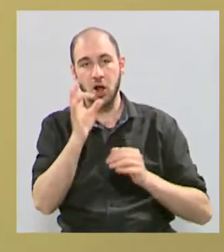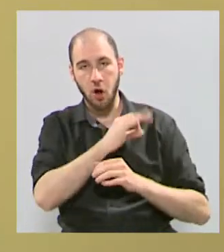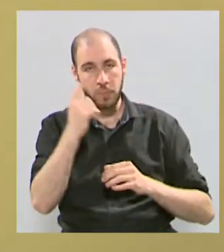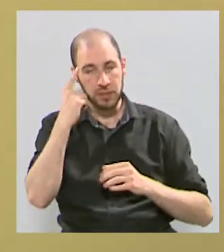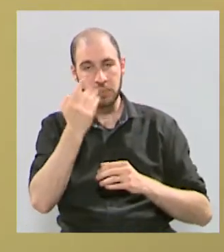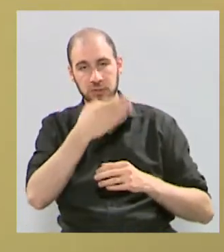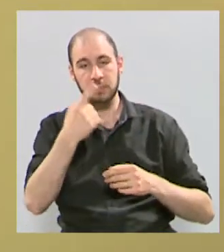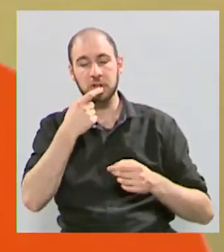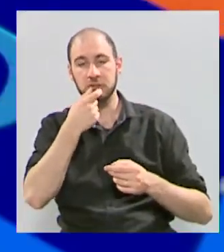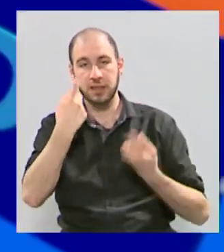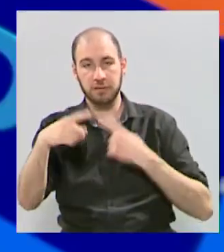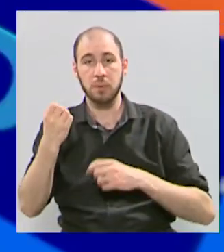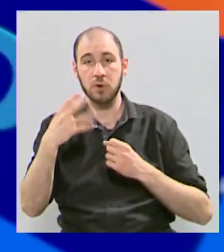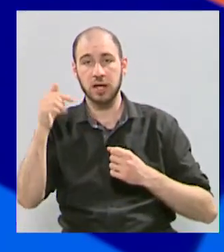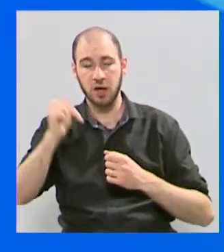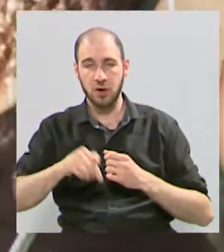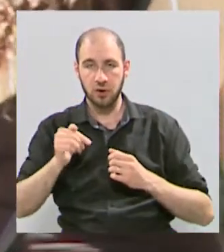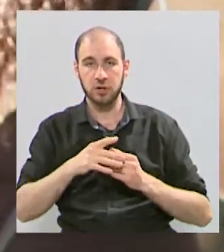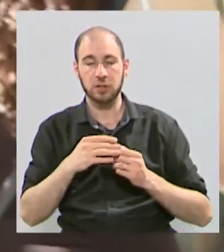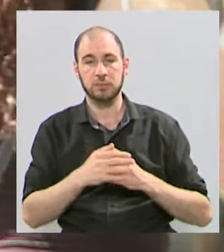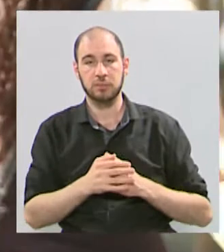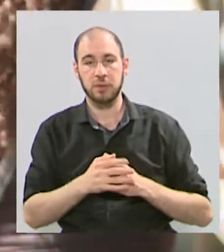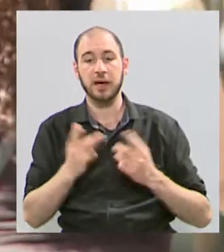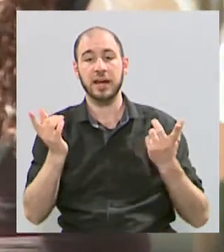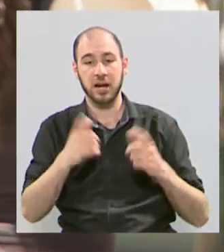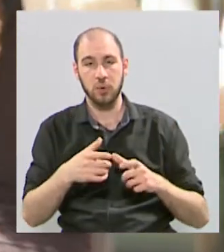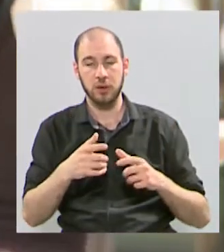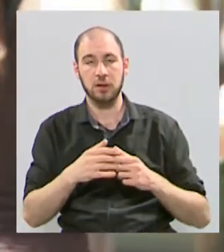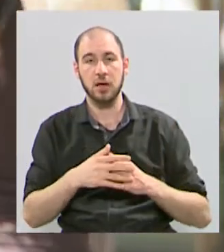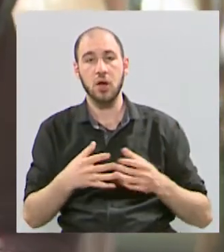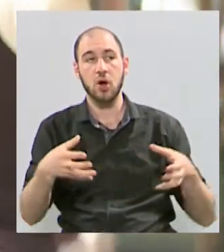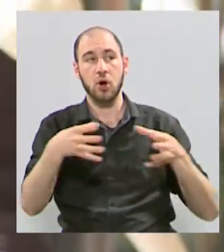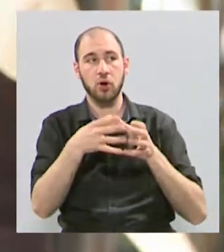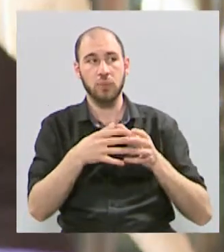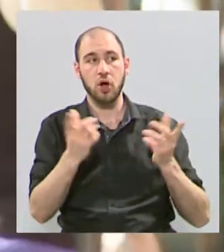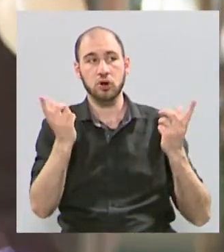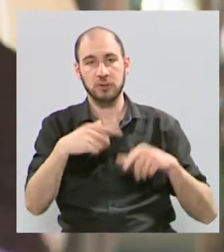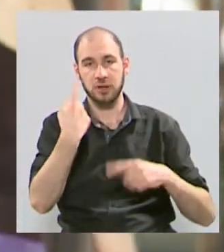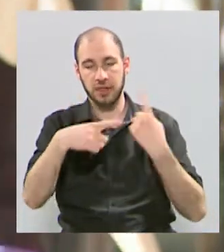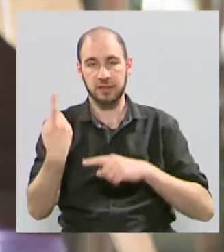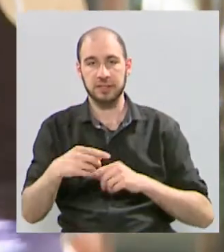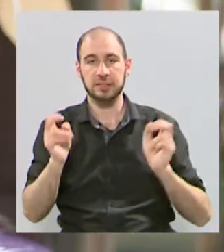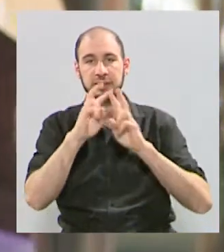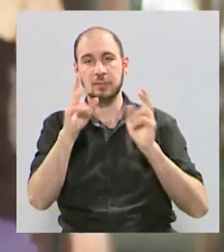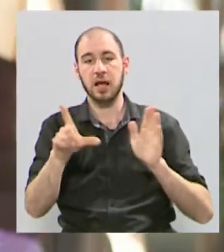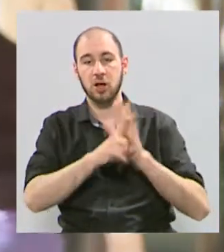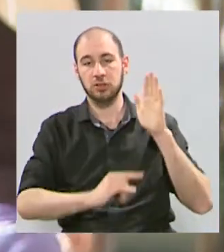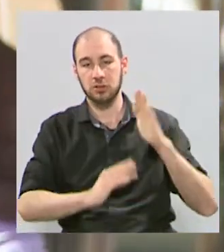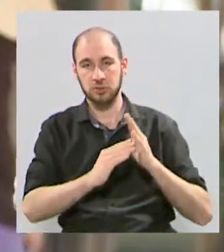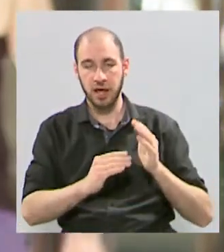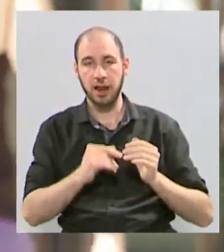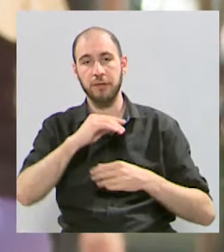diferentes mendocinos porque hoy se realizó en un plenario con el conjunto de las comisiones de Asuntos